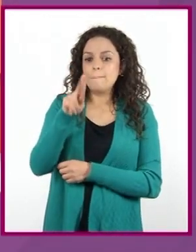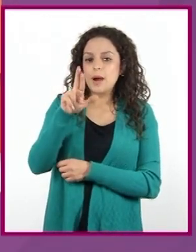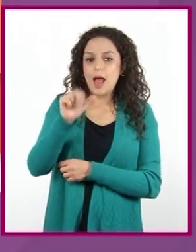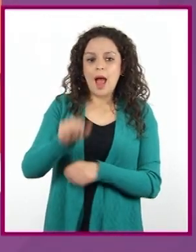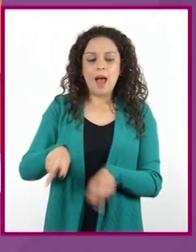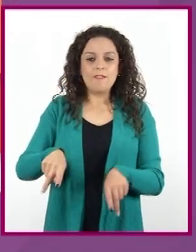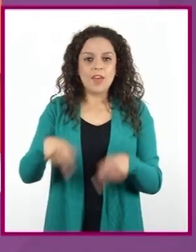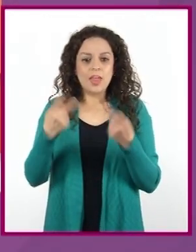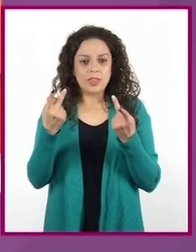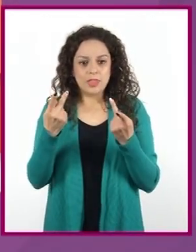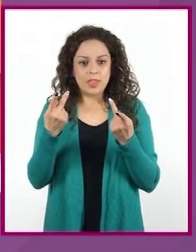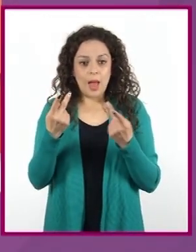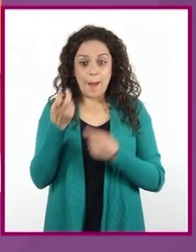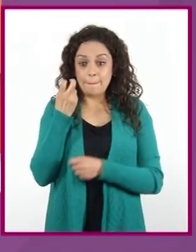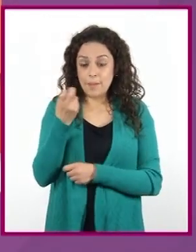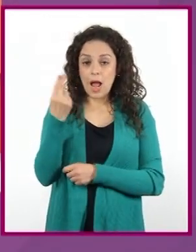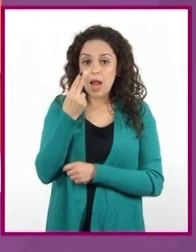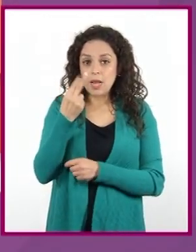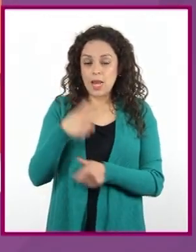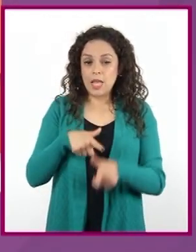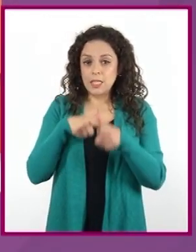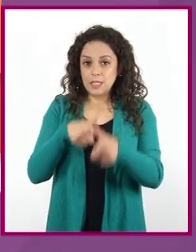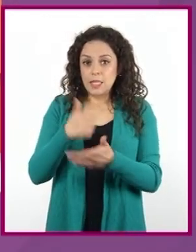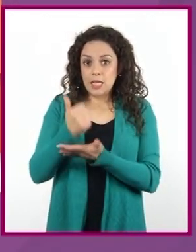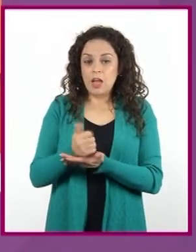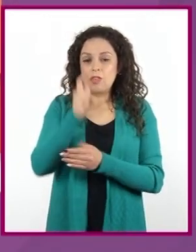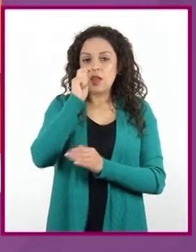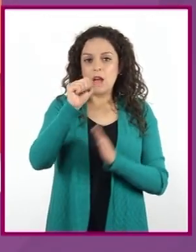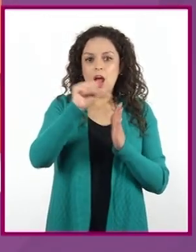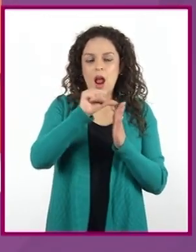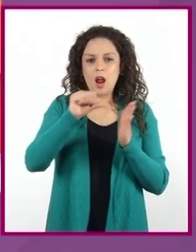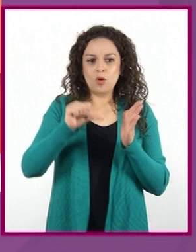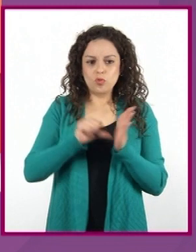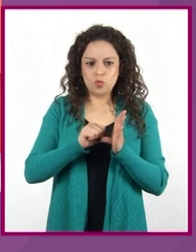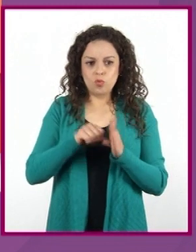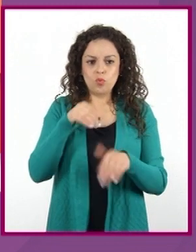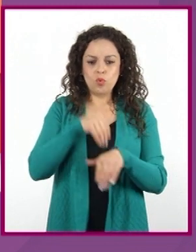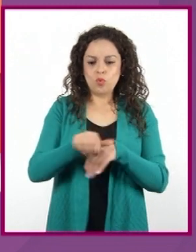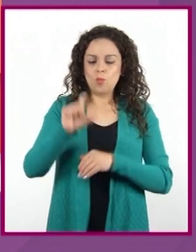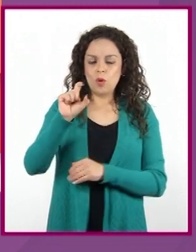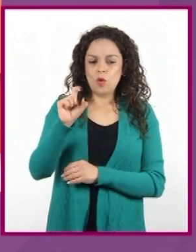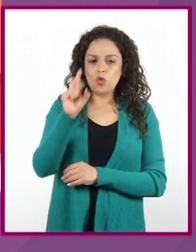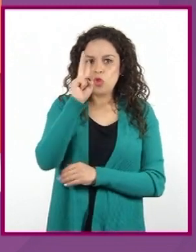ello, sigamos ayudándonos con lo que nos dice el Código Civil Federal en su artículo